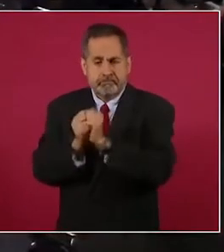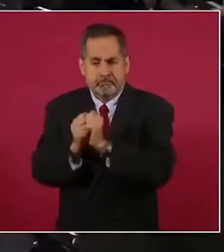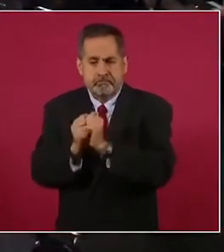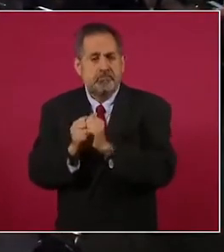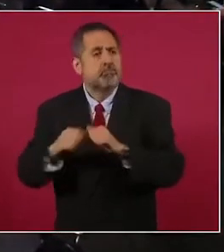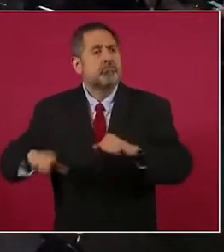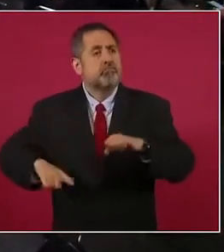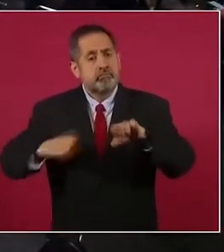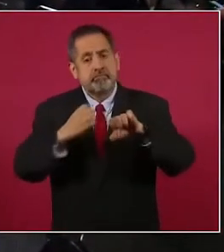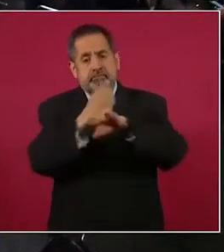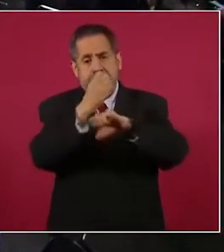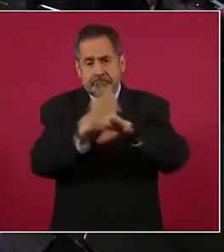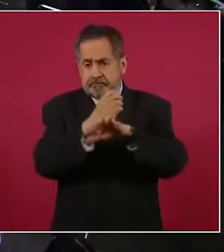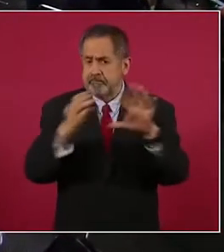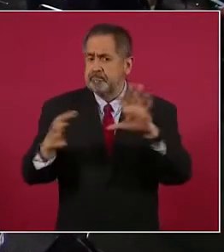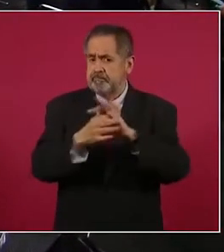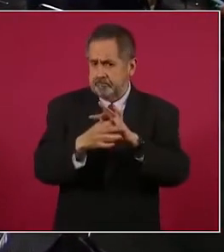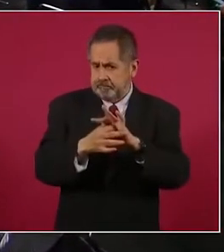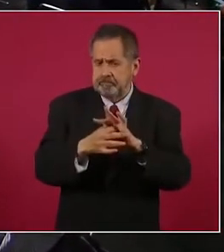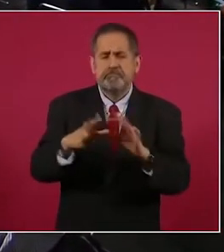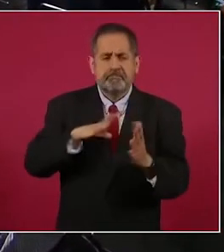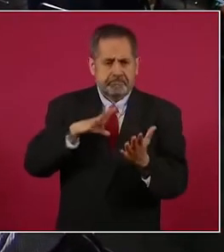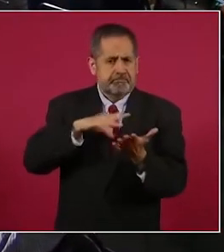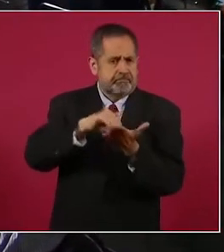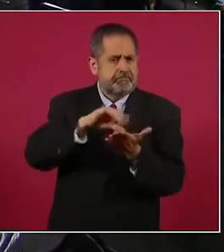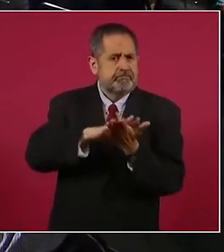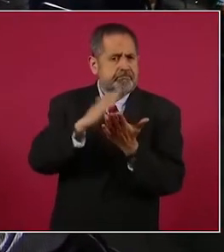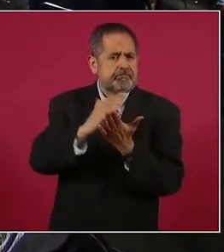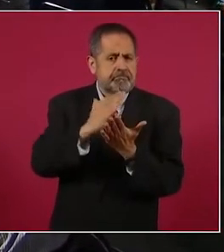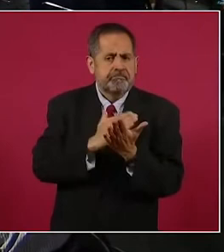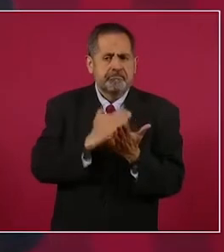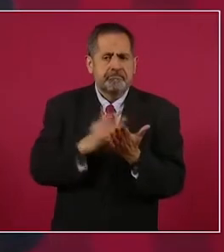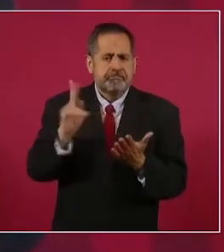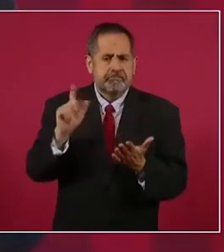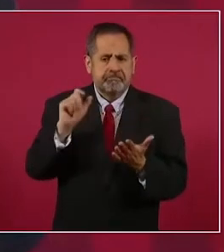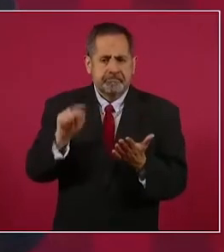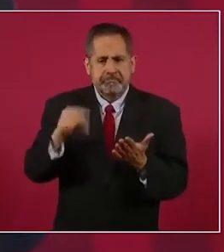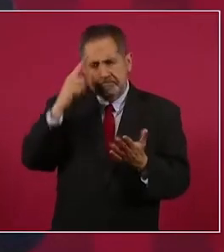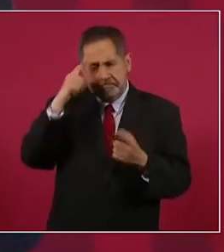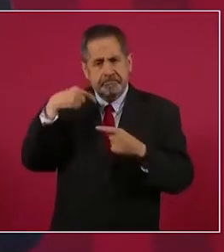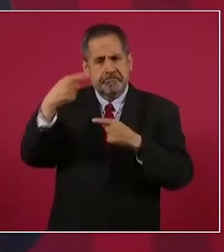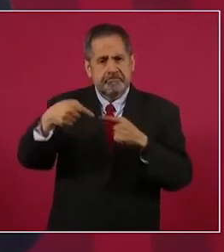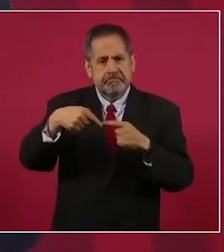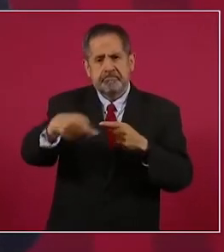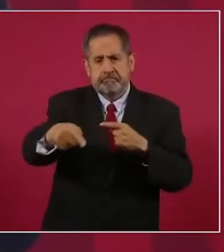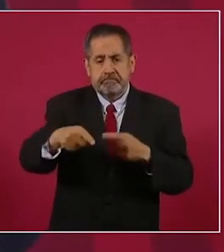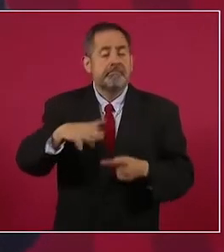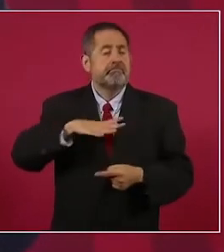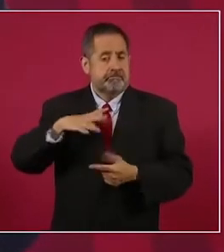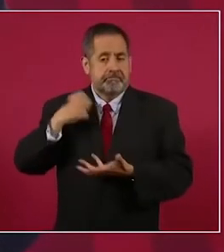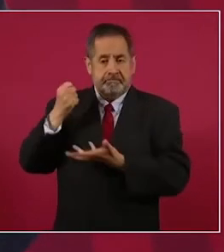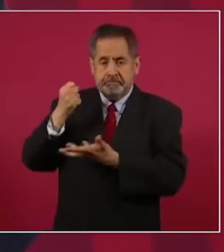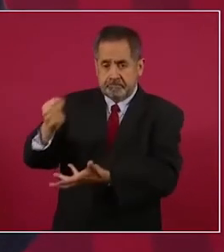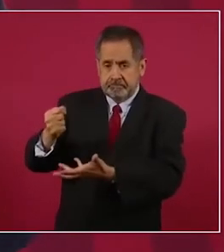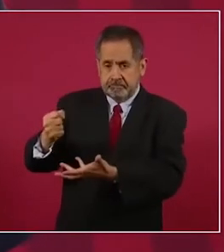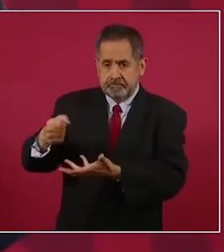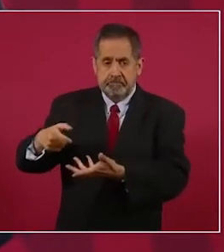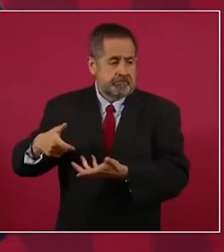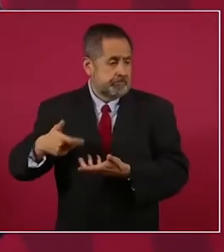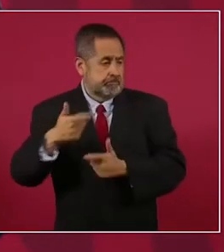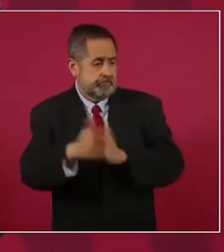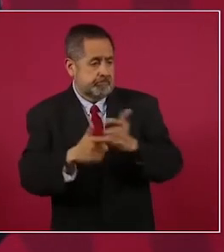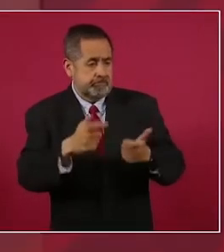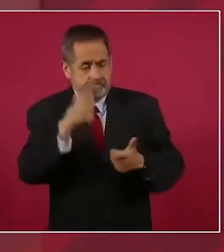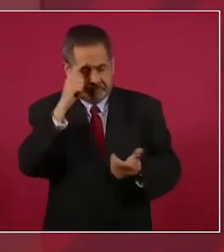gobiernos estatales con este propósito. Hay recursos destinados a